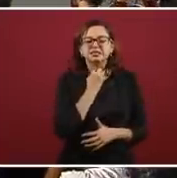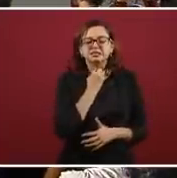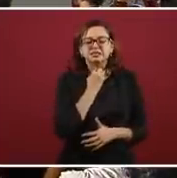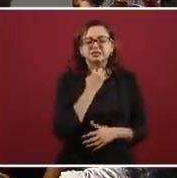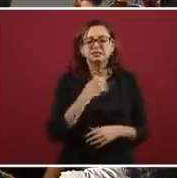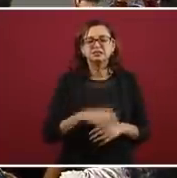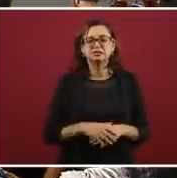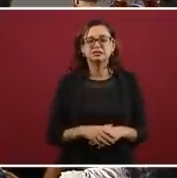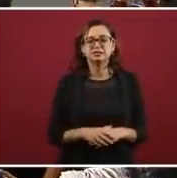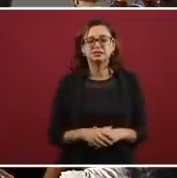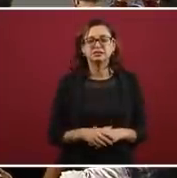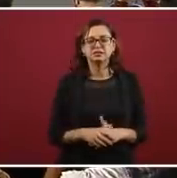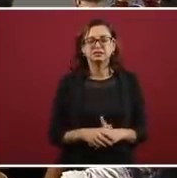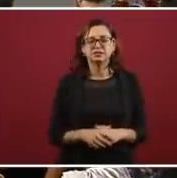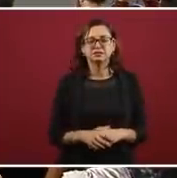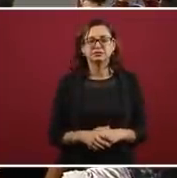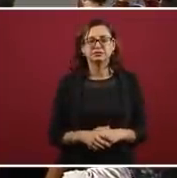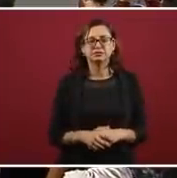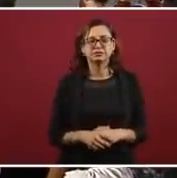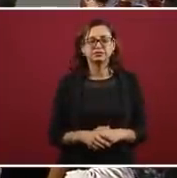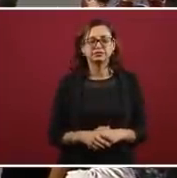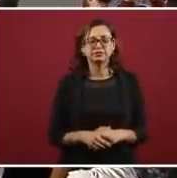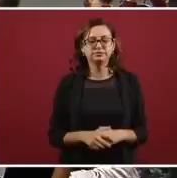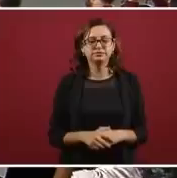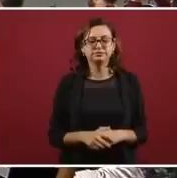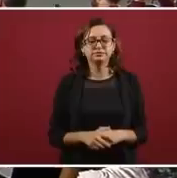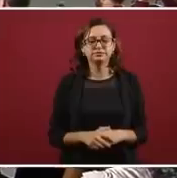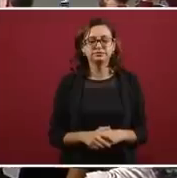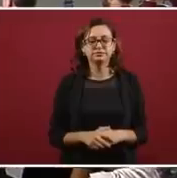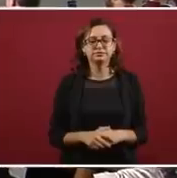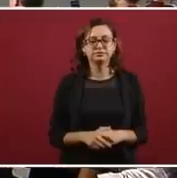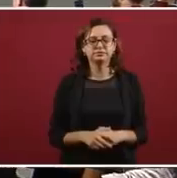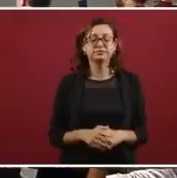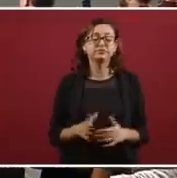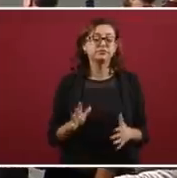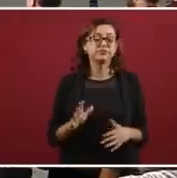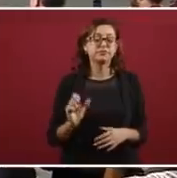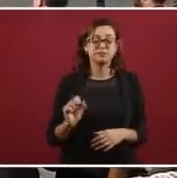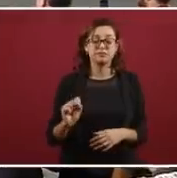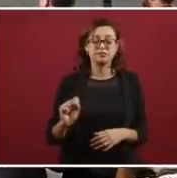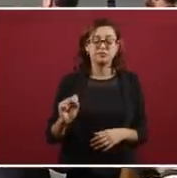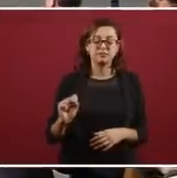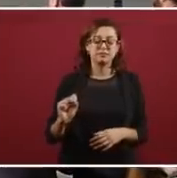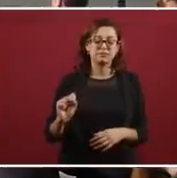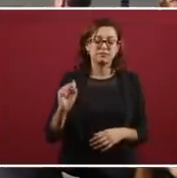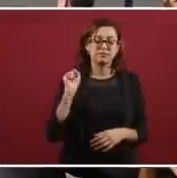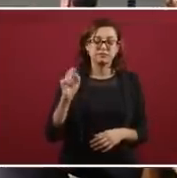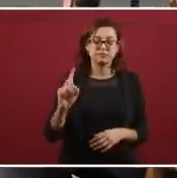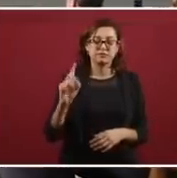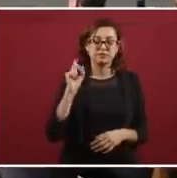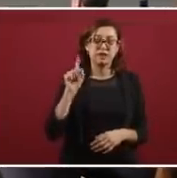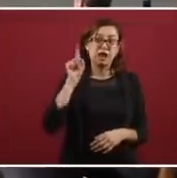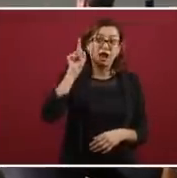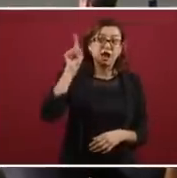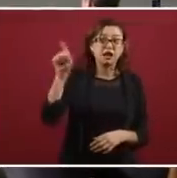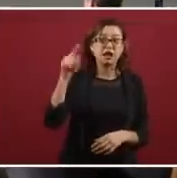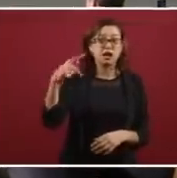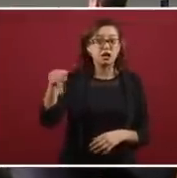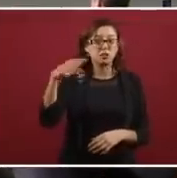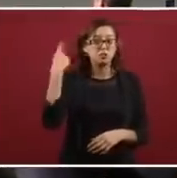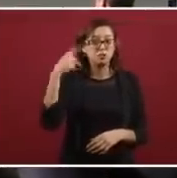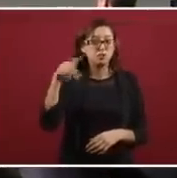Estuvimos el fin de semana en la Sierra de Puebla y en la